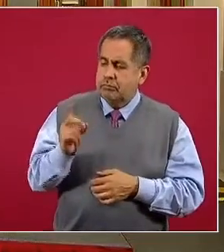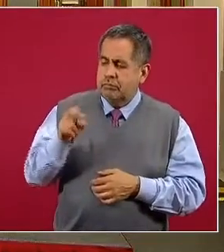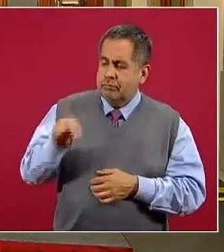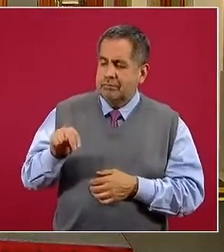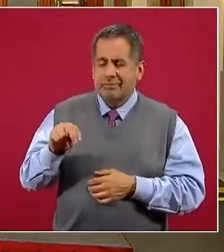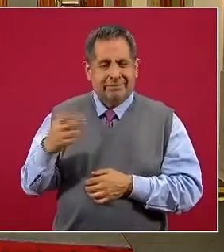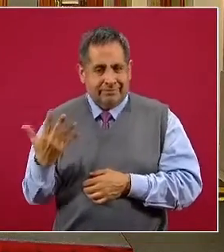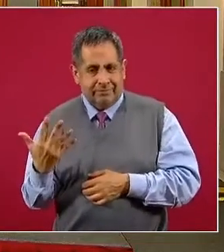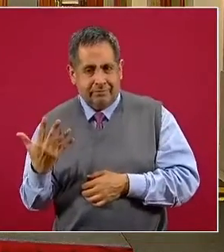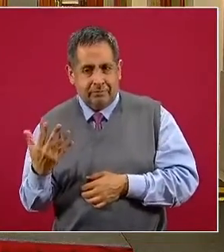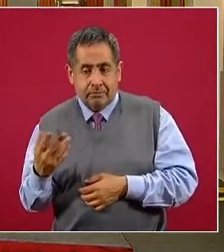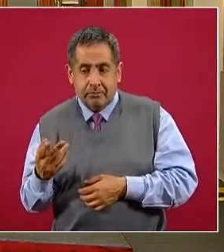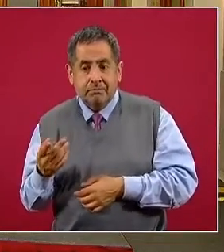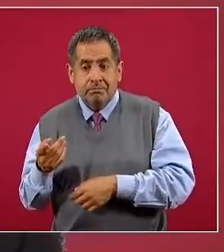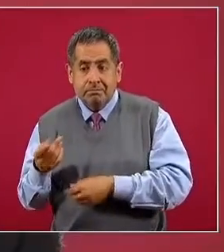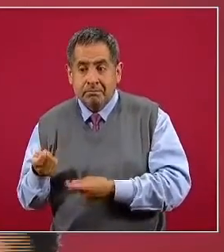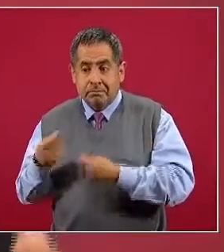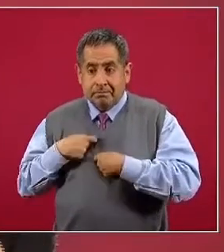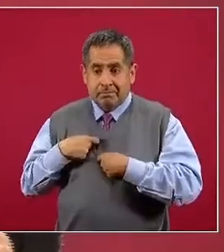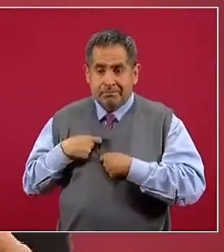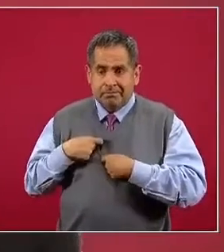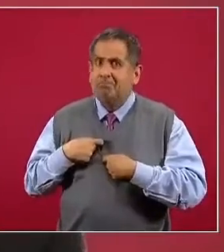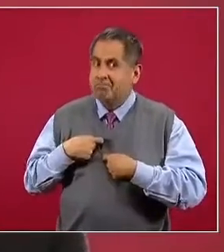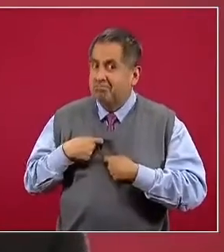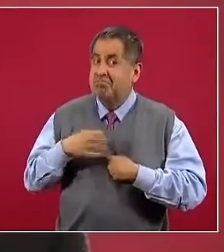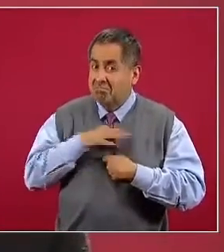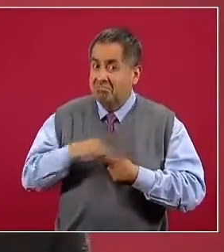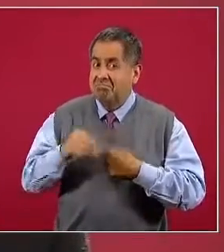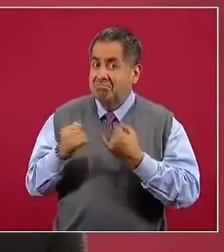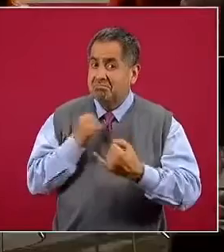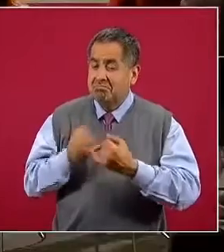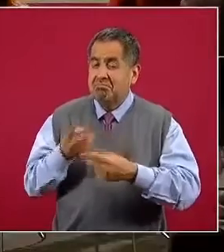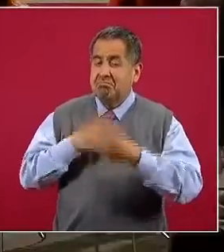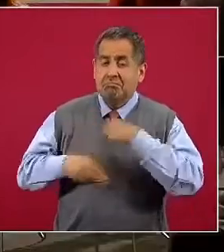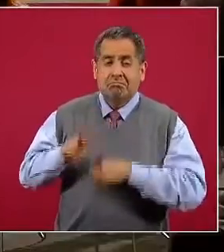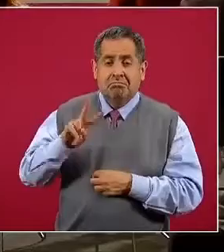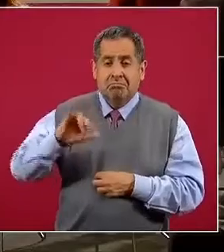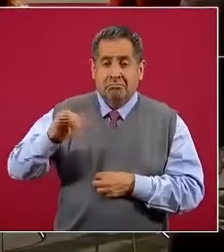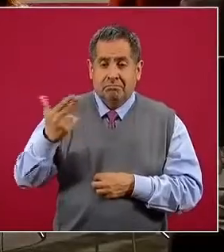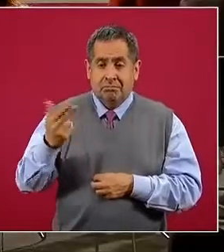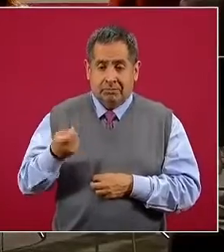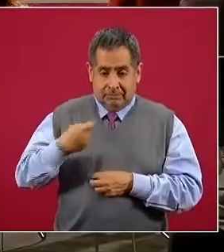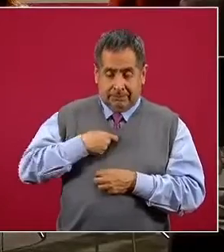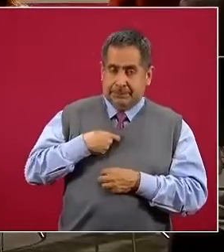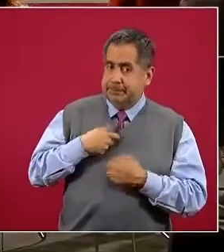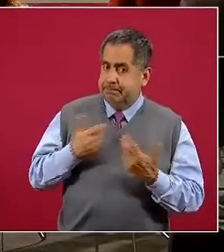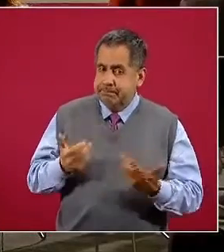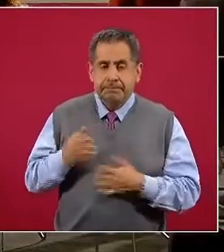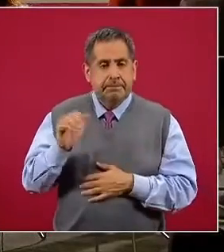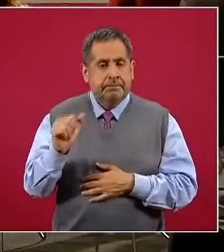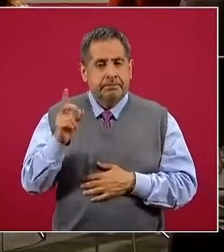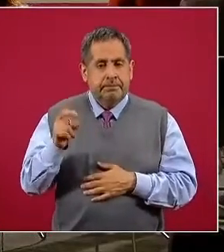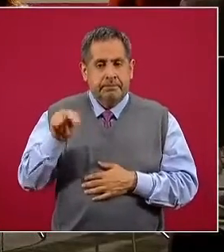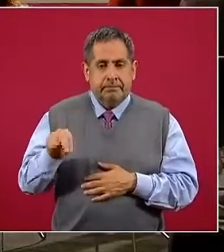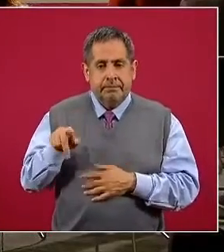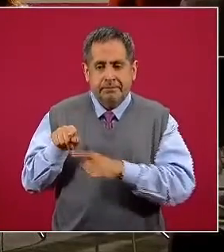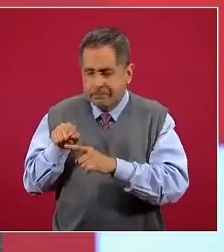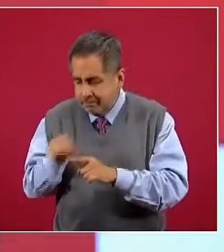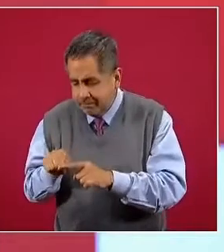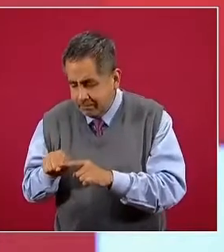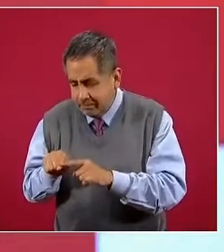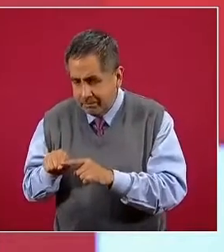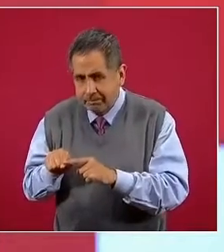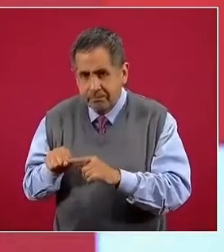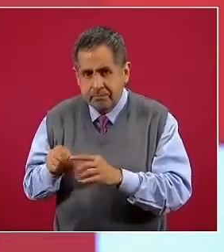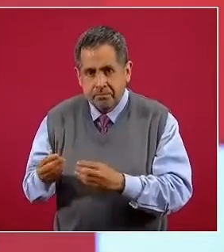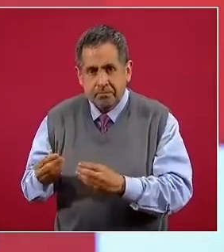pudiera incrementar el riesgo de VIH, y se ha encontrado que el adenovirus 5 altera la eficiencia del